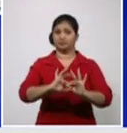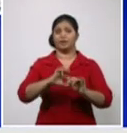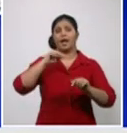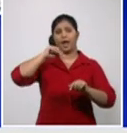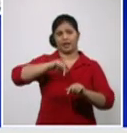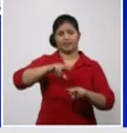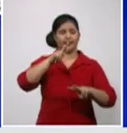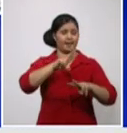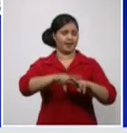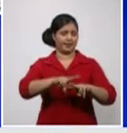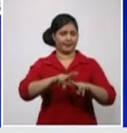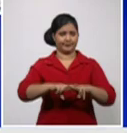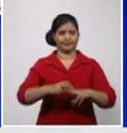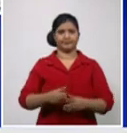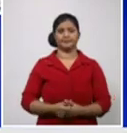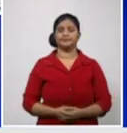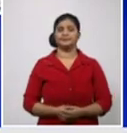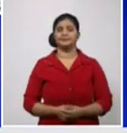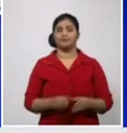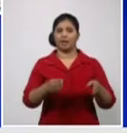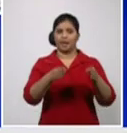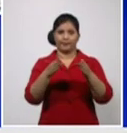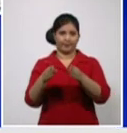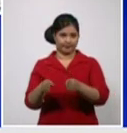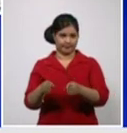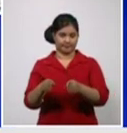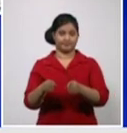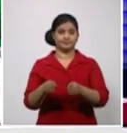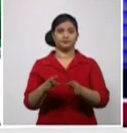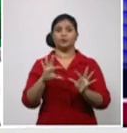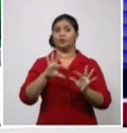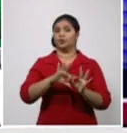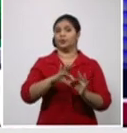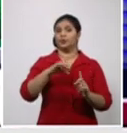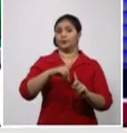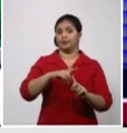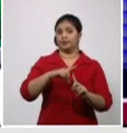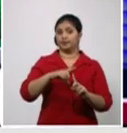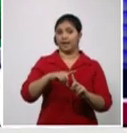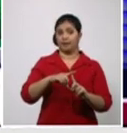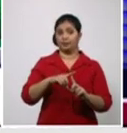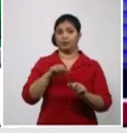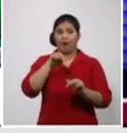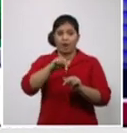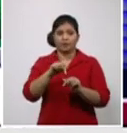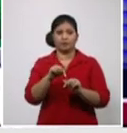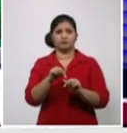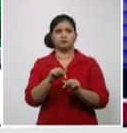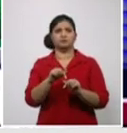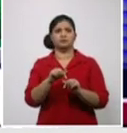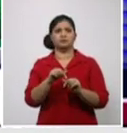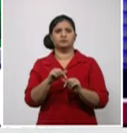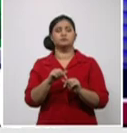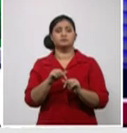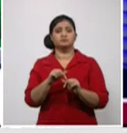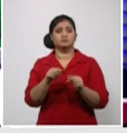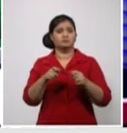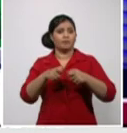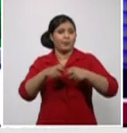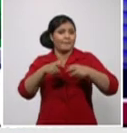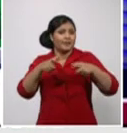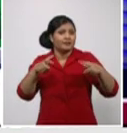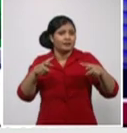territorios. Guantánamo, que tuvo un pequeño incremento ahí, pero parece ser que en su